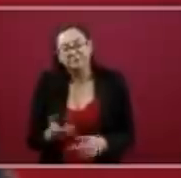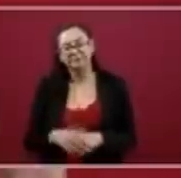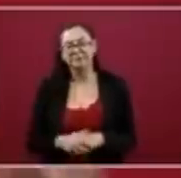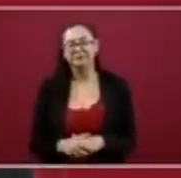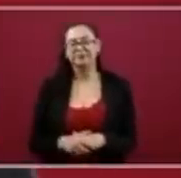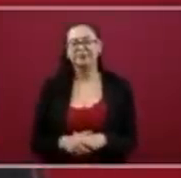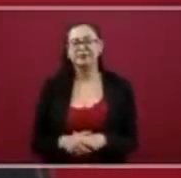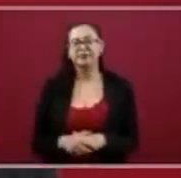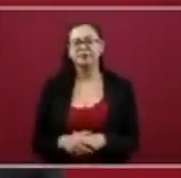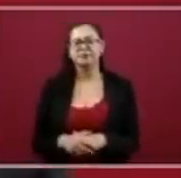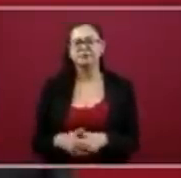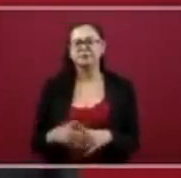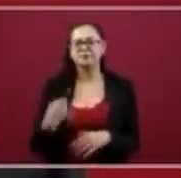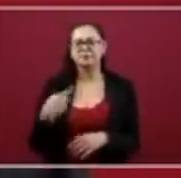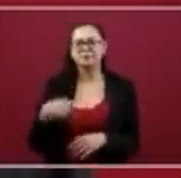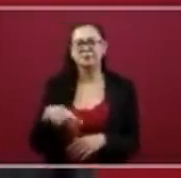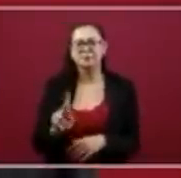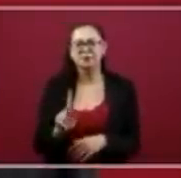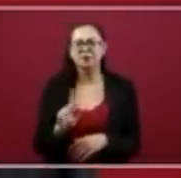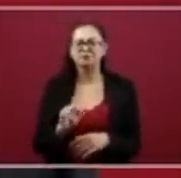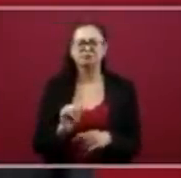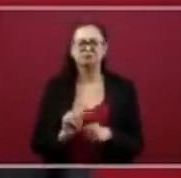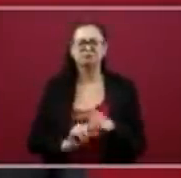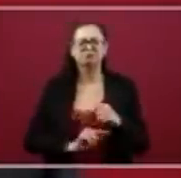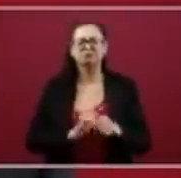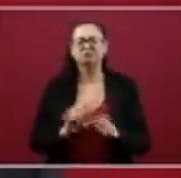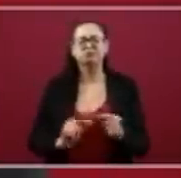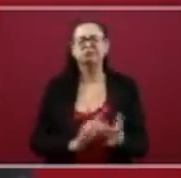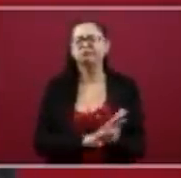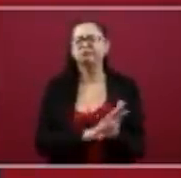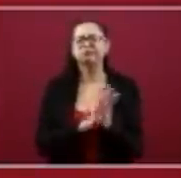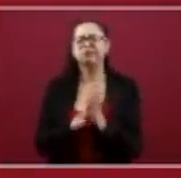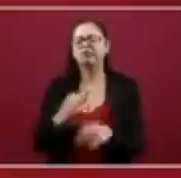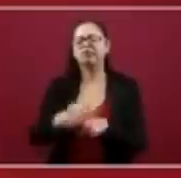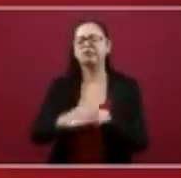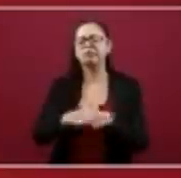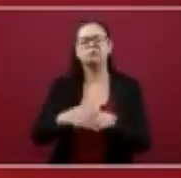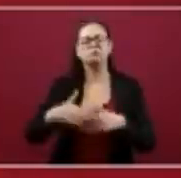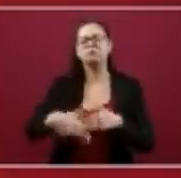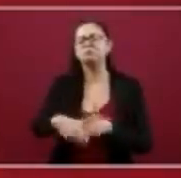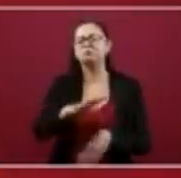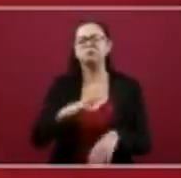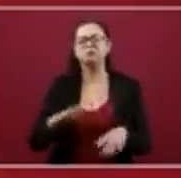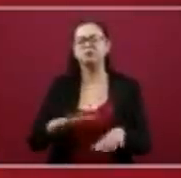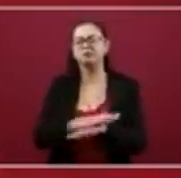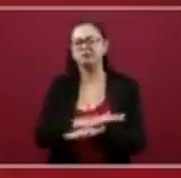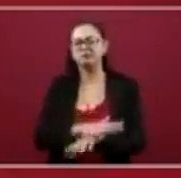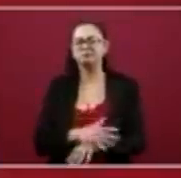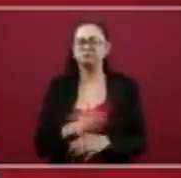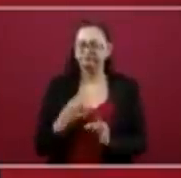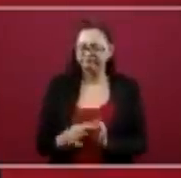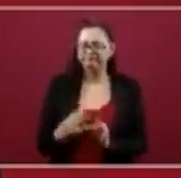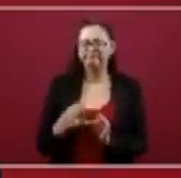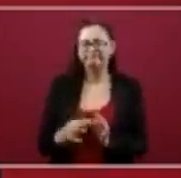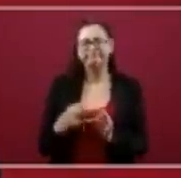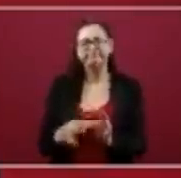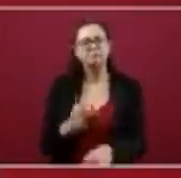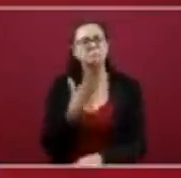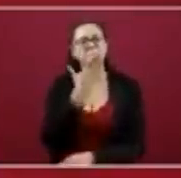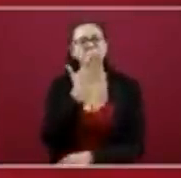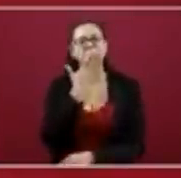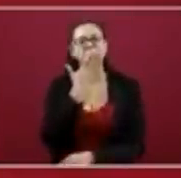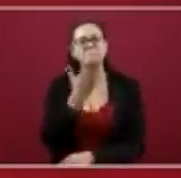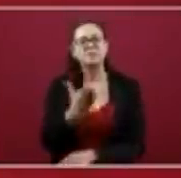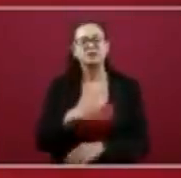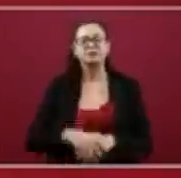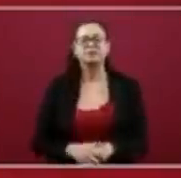pero va a ser transitorio, temporal. Vamos muy bien. ¿Qué